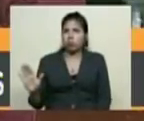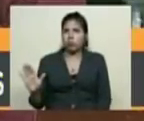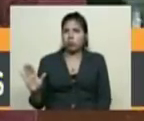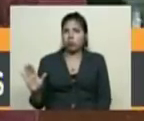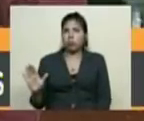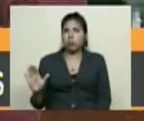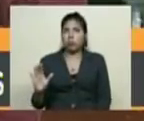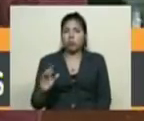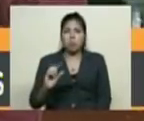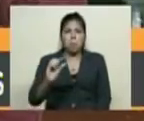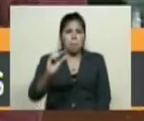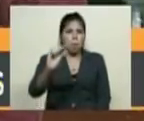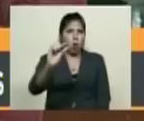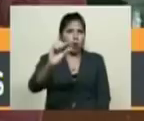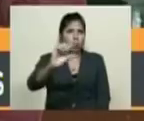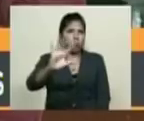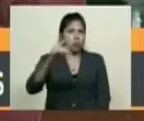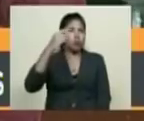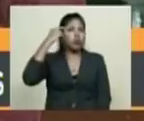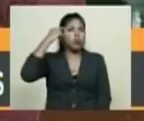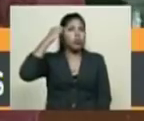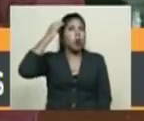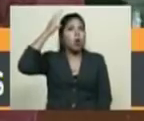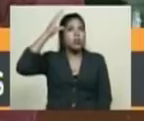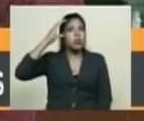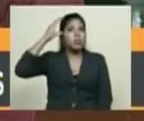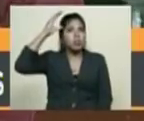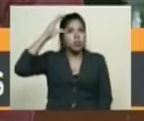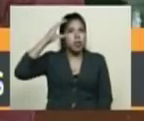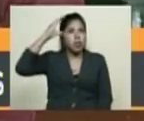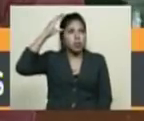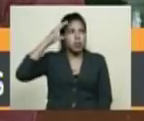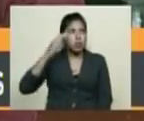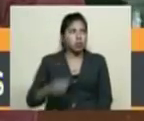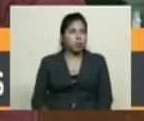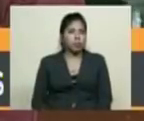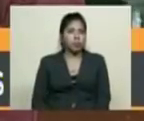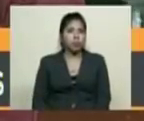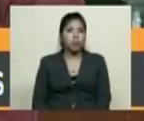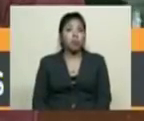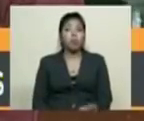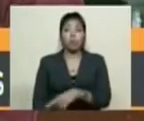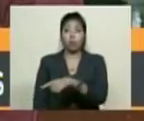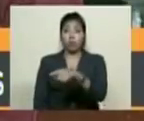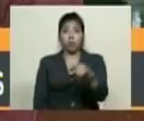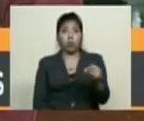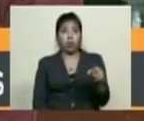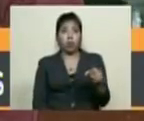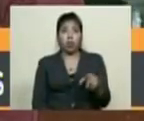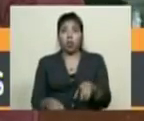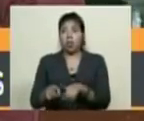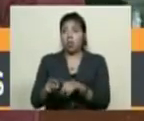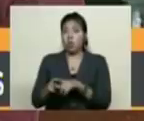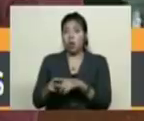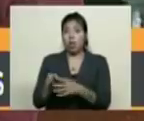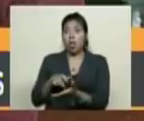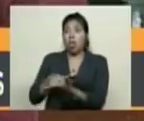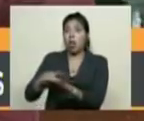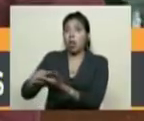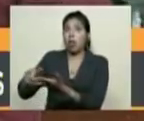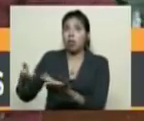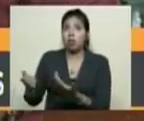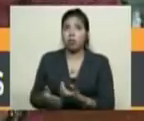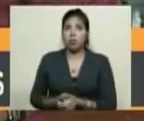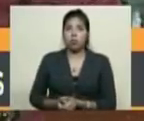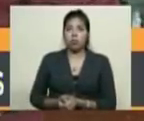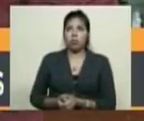Un poquito nada más de conciencia suramericana. Y no se presten, como se prestaron algunos líderes en el siglo XIX,